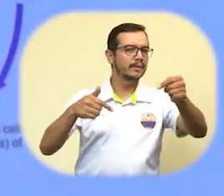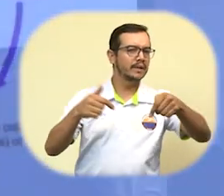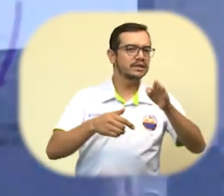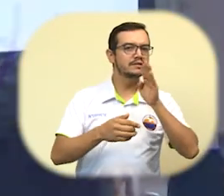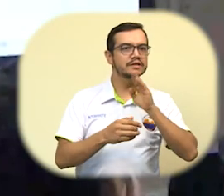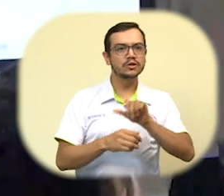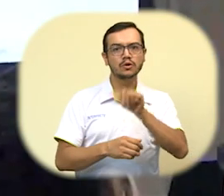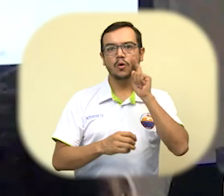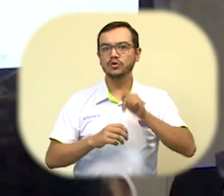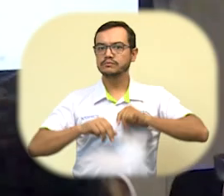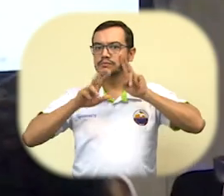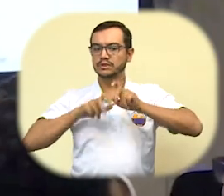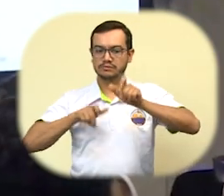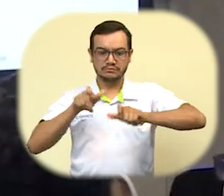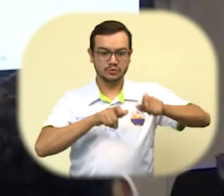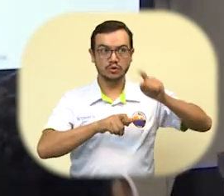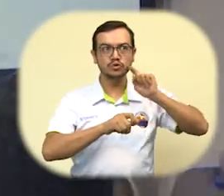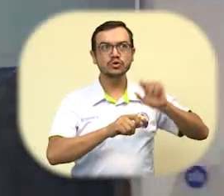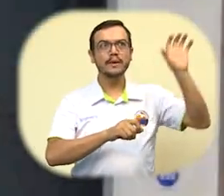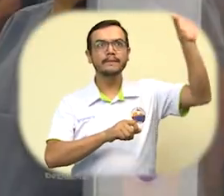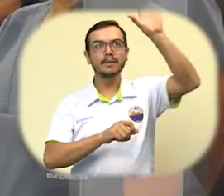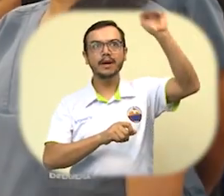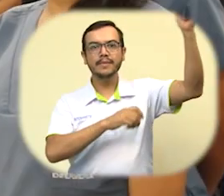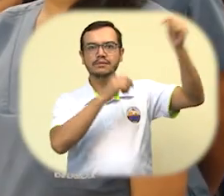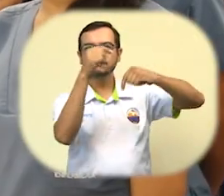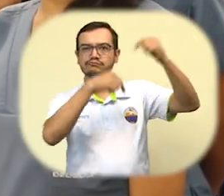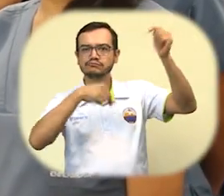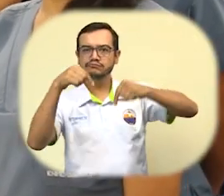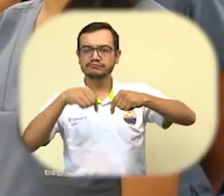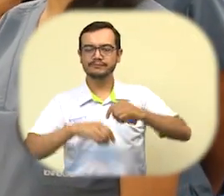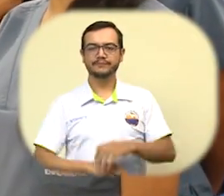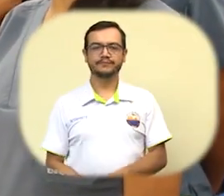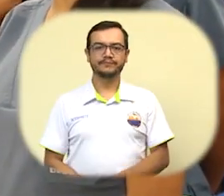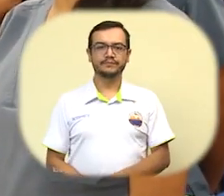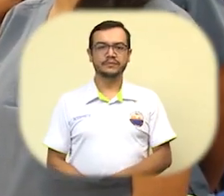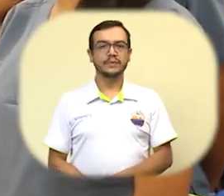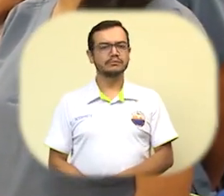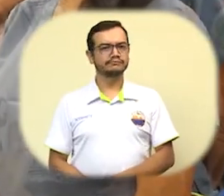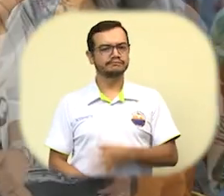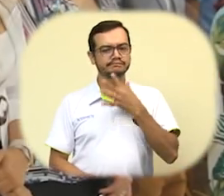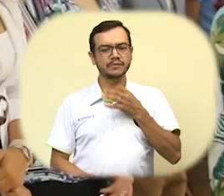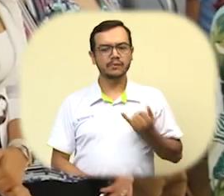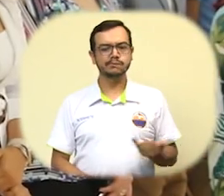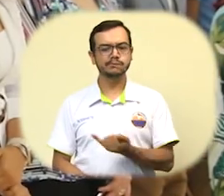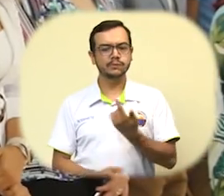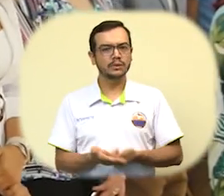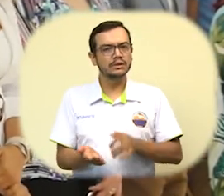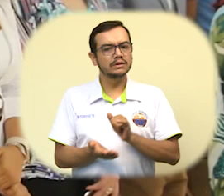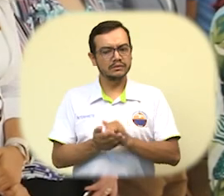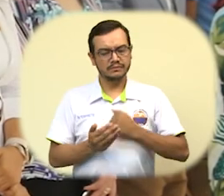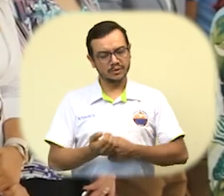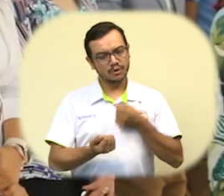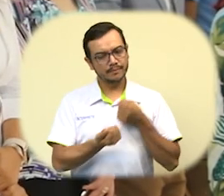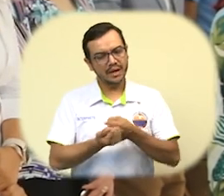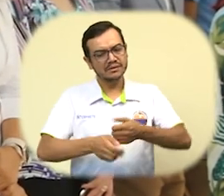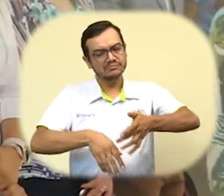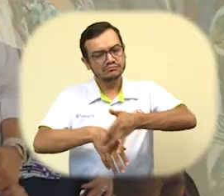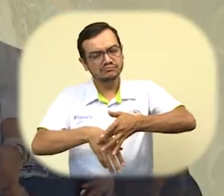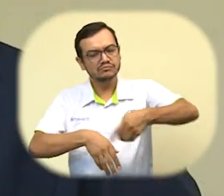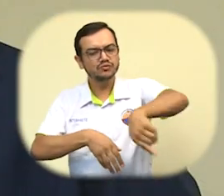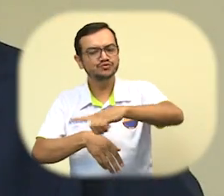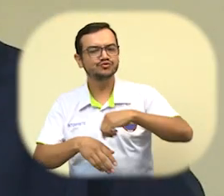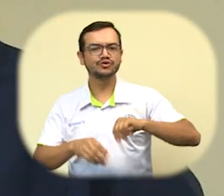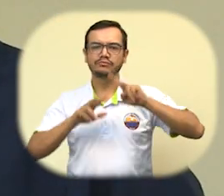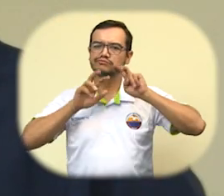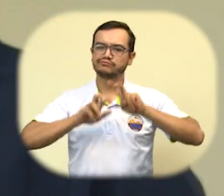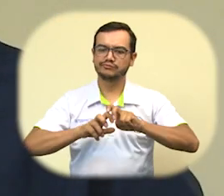la participación de investigadores internacionales y nacionales. Este tipo de espacio, en relación a lo que se busca en la universidad, que es fomentar lo que